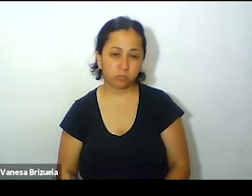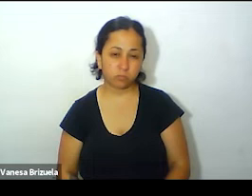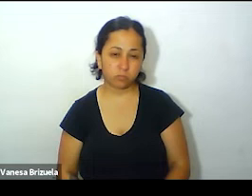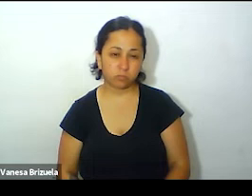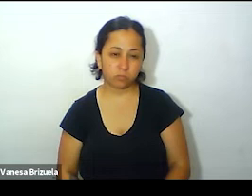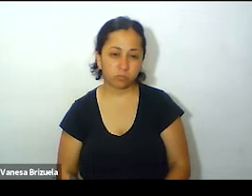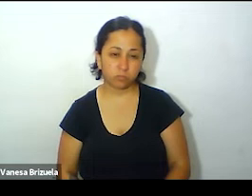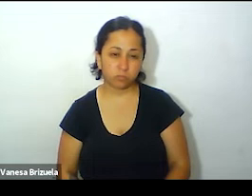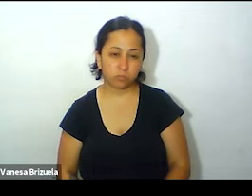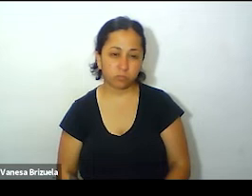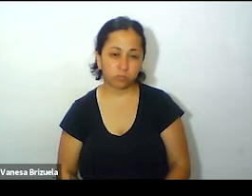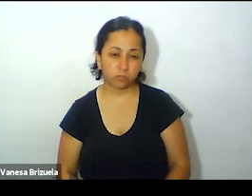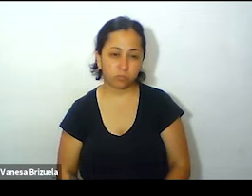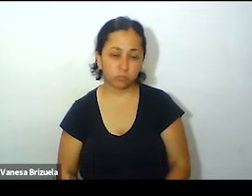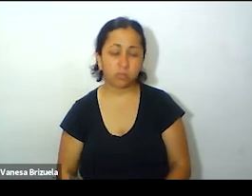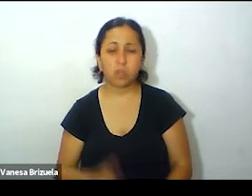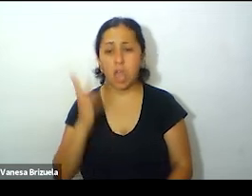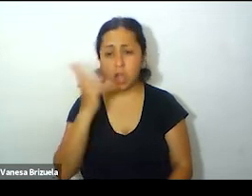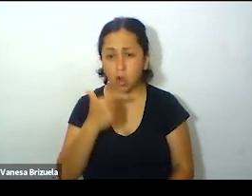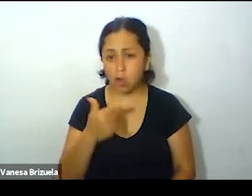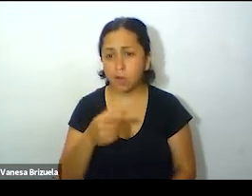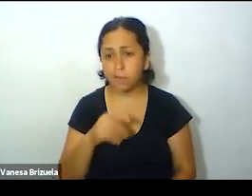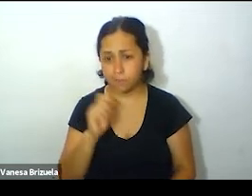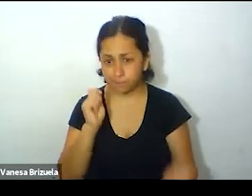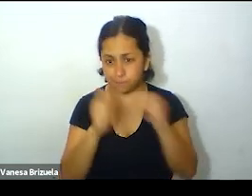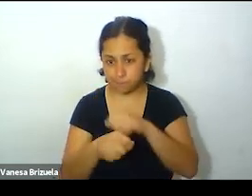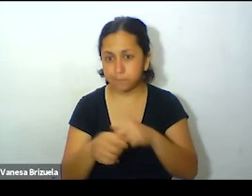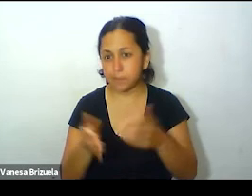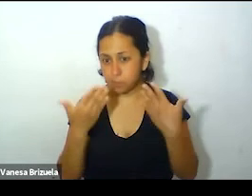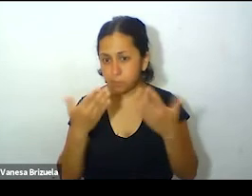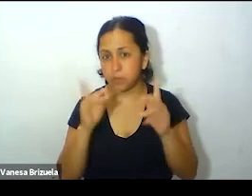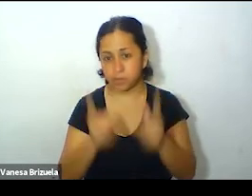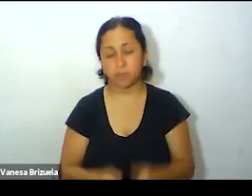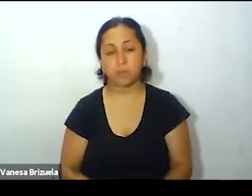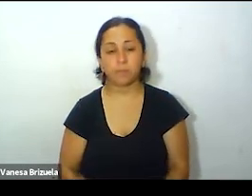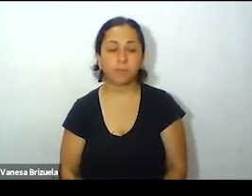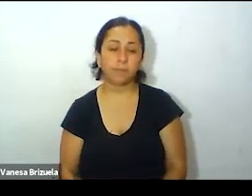Luego a estos elementos también podemos cambiarle los colores.